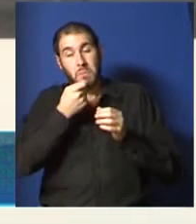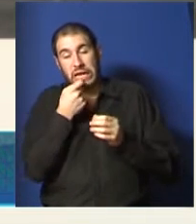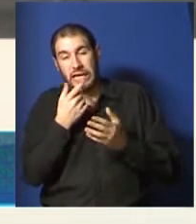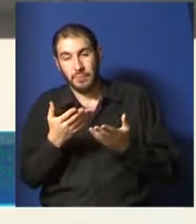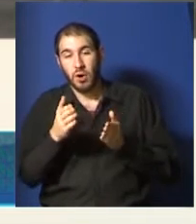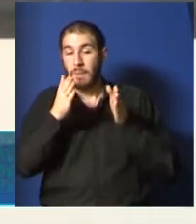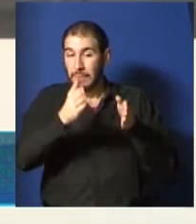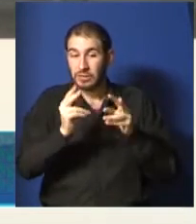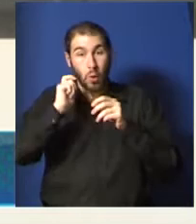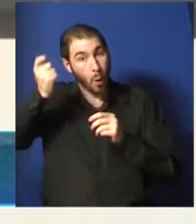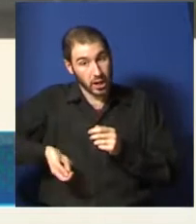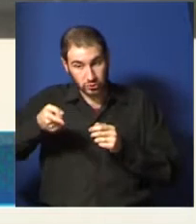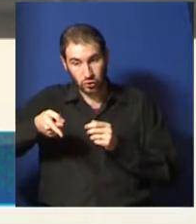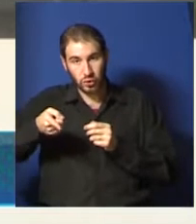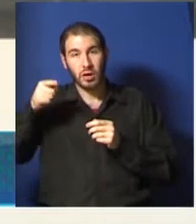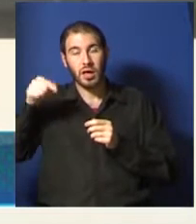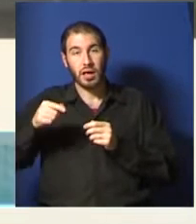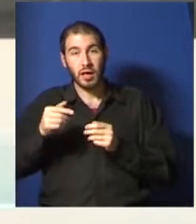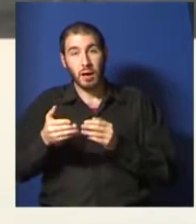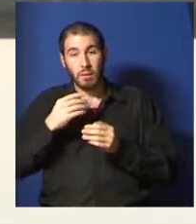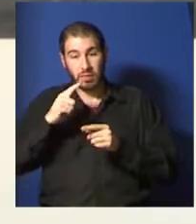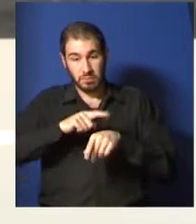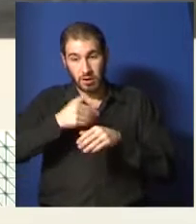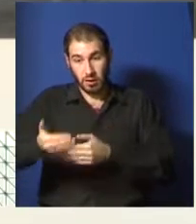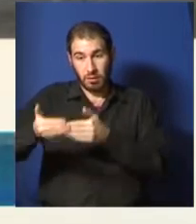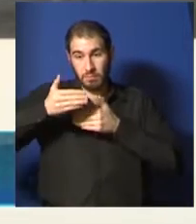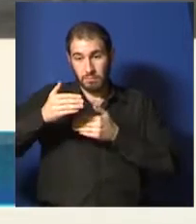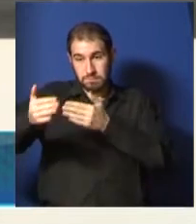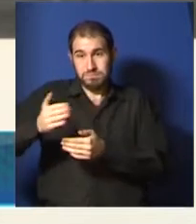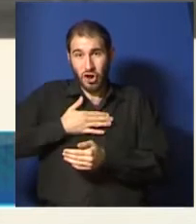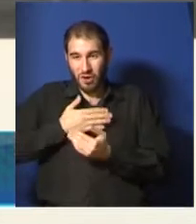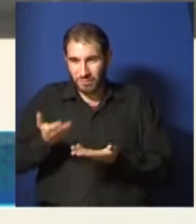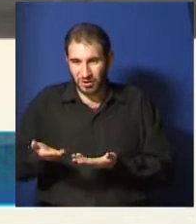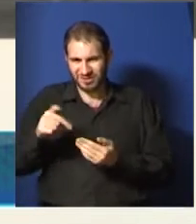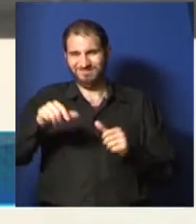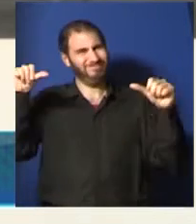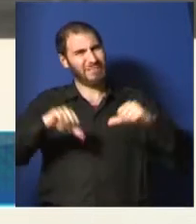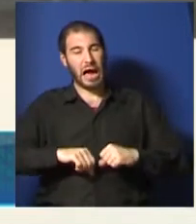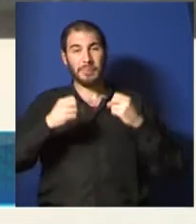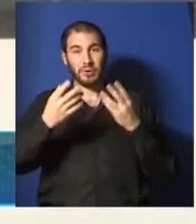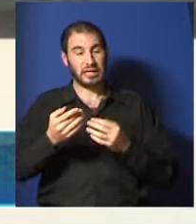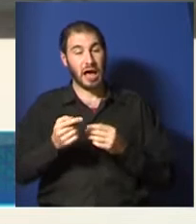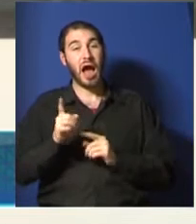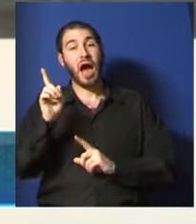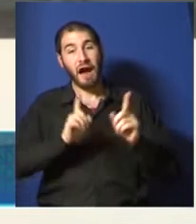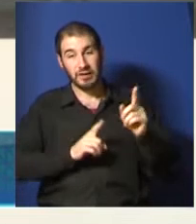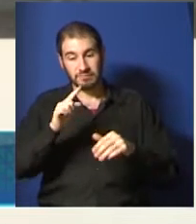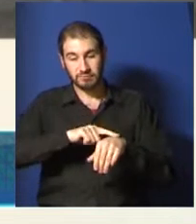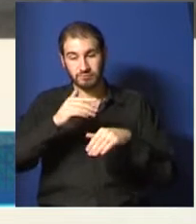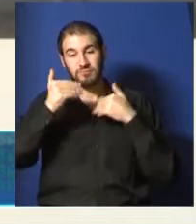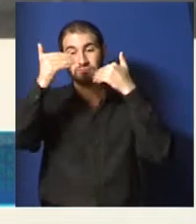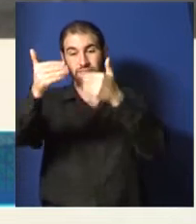en la etapa del juicio, se da a sí misma la prórroga. Y esto no es bueno porque no siempre las